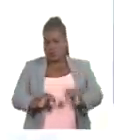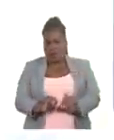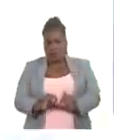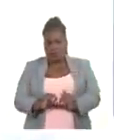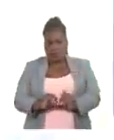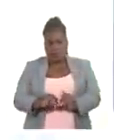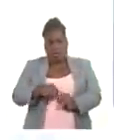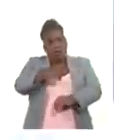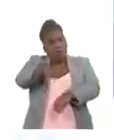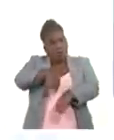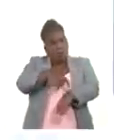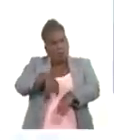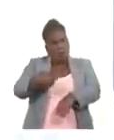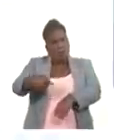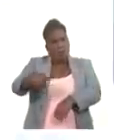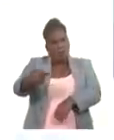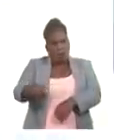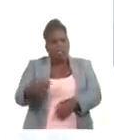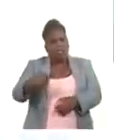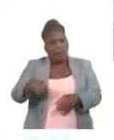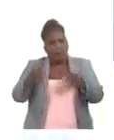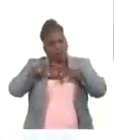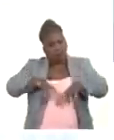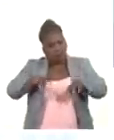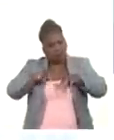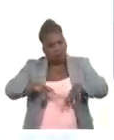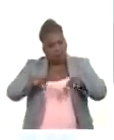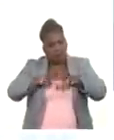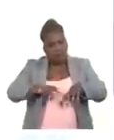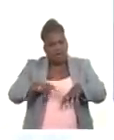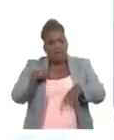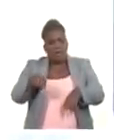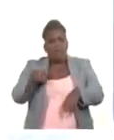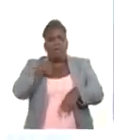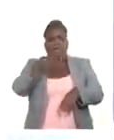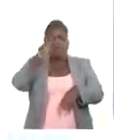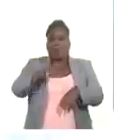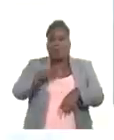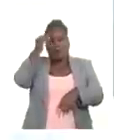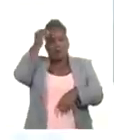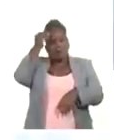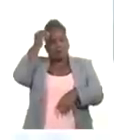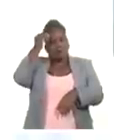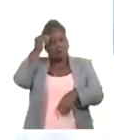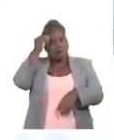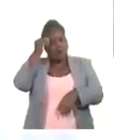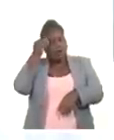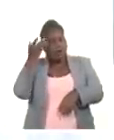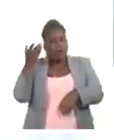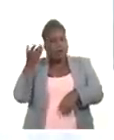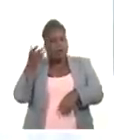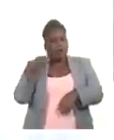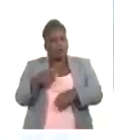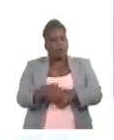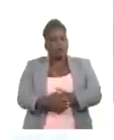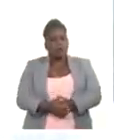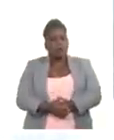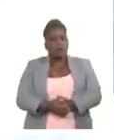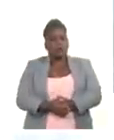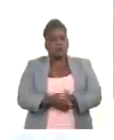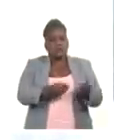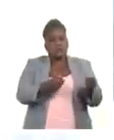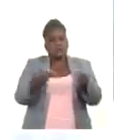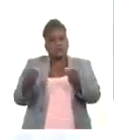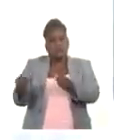horas deben seguirse haciendo estudios para nosotros evaluar posteriormente su traslado